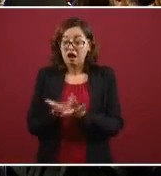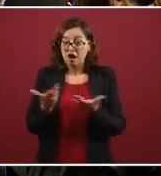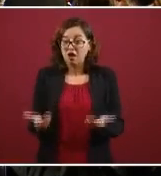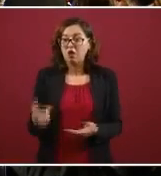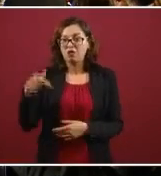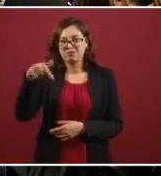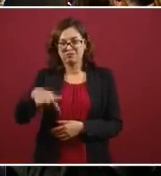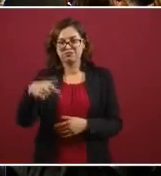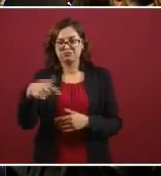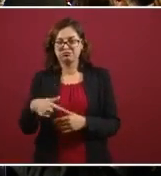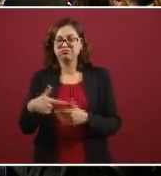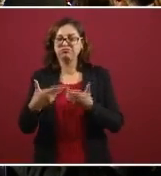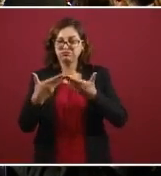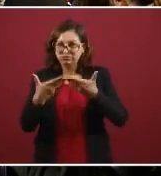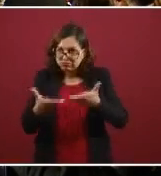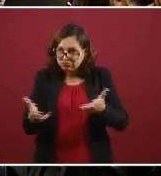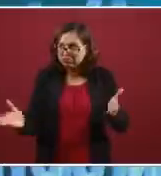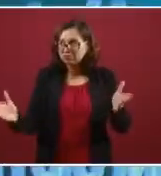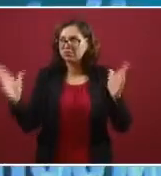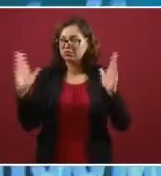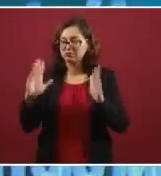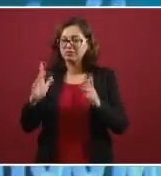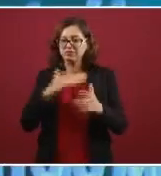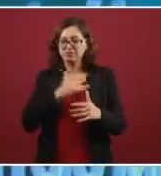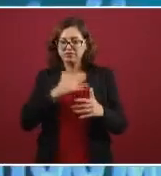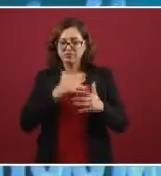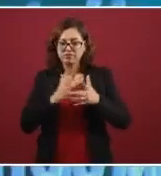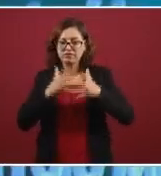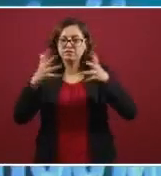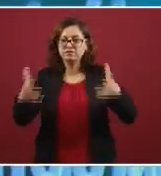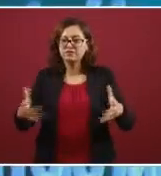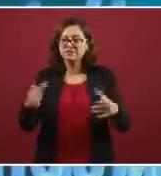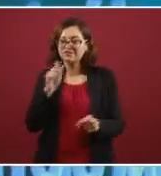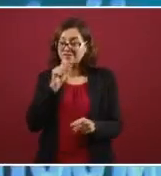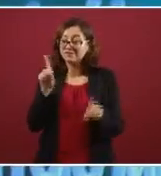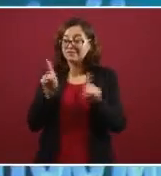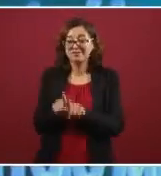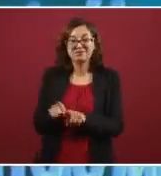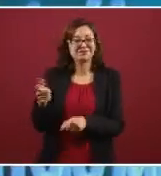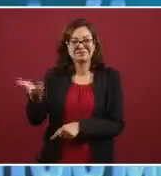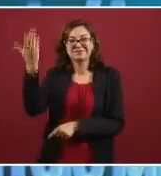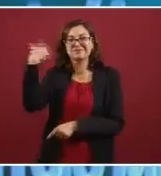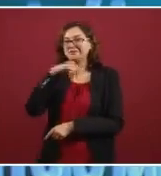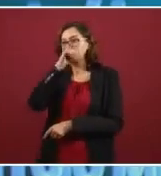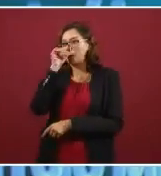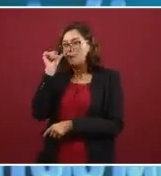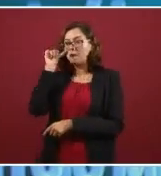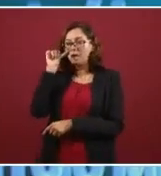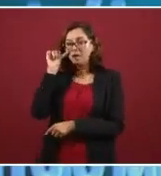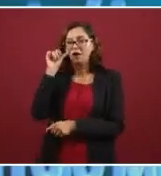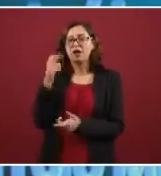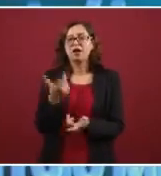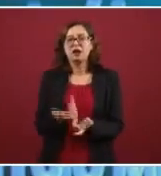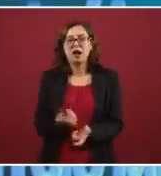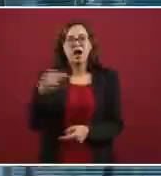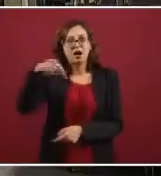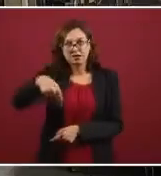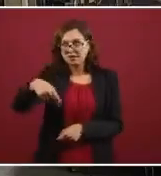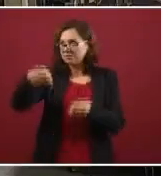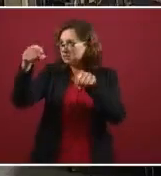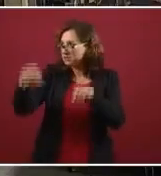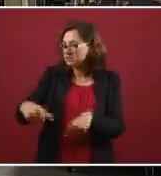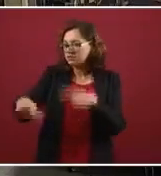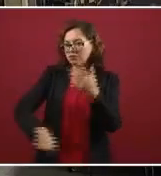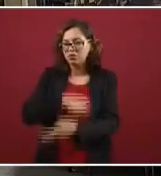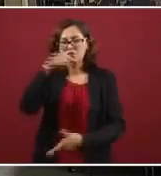que hoy usted nos abre generosamente, porque fue la casa de este coloso de la historia. Y en estos pasillos, hombres y mujeres de